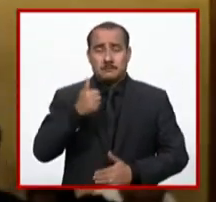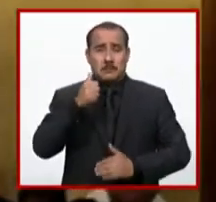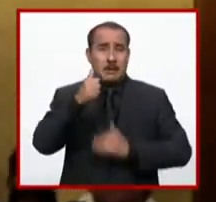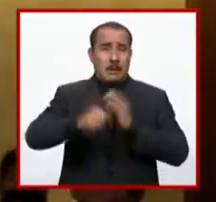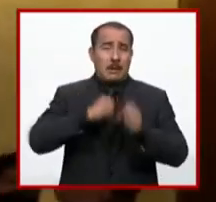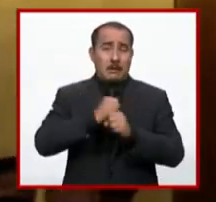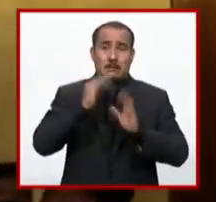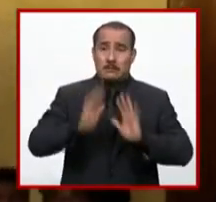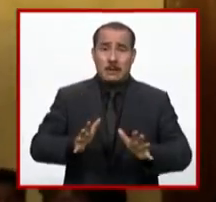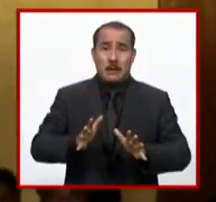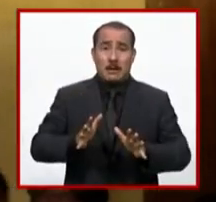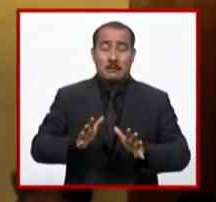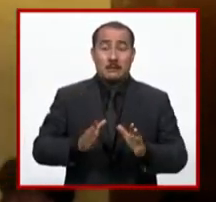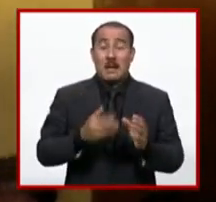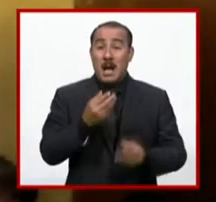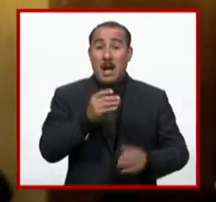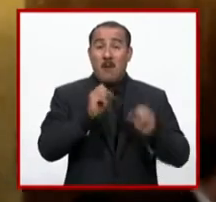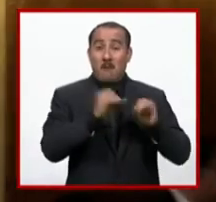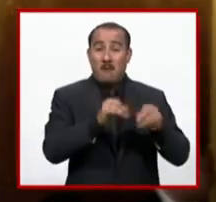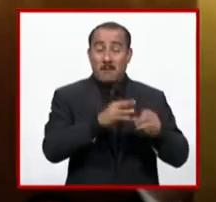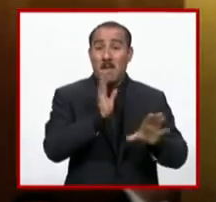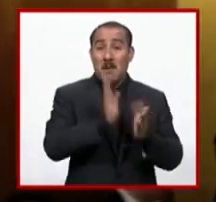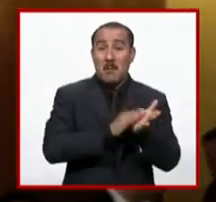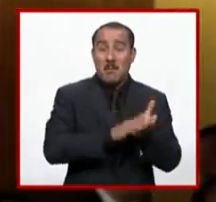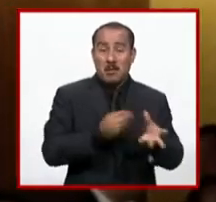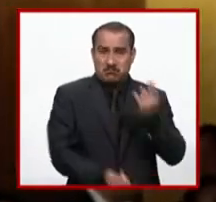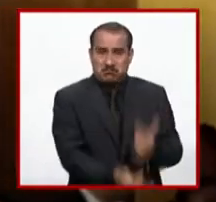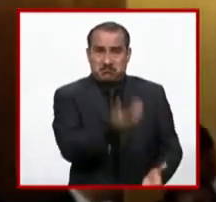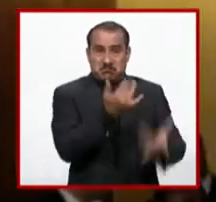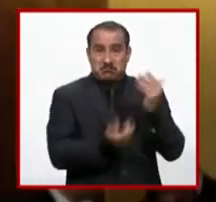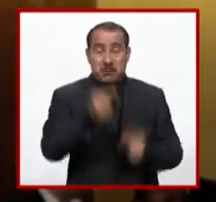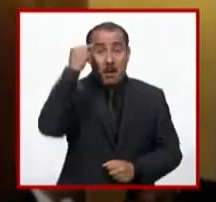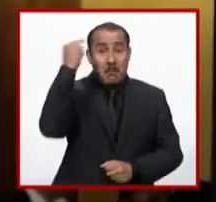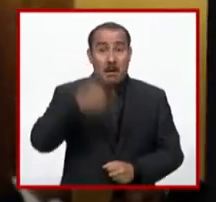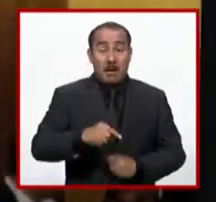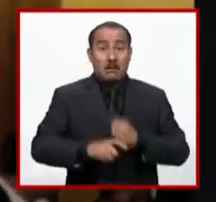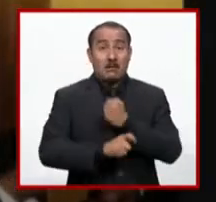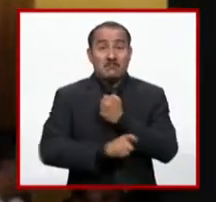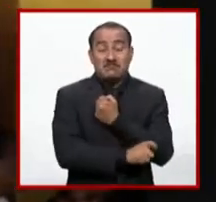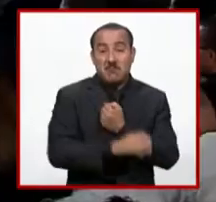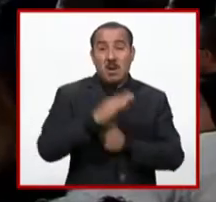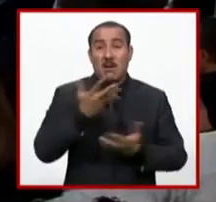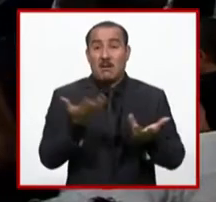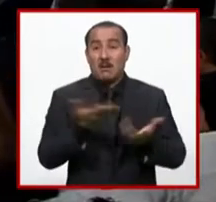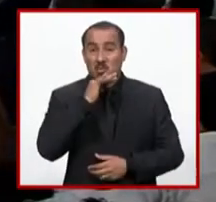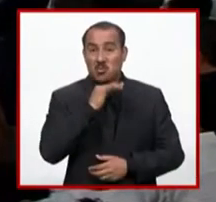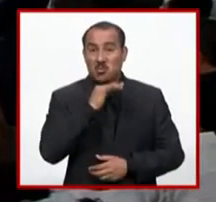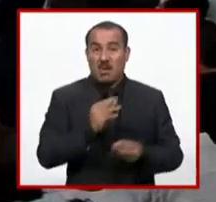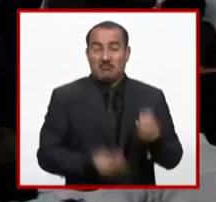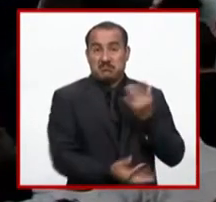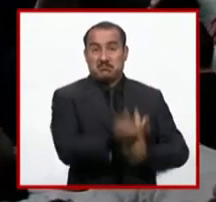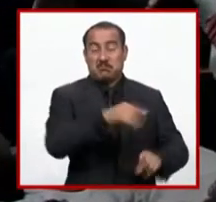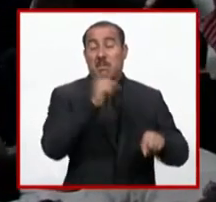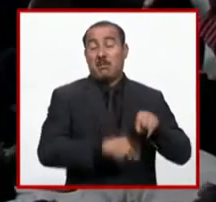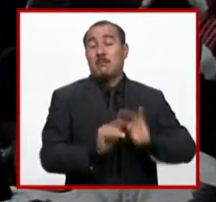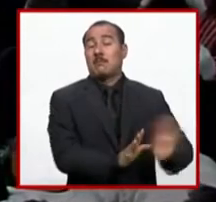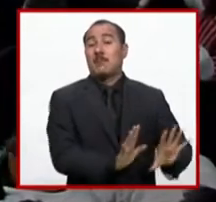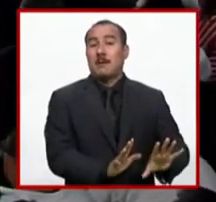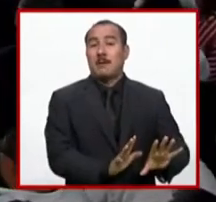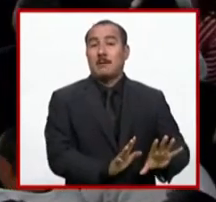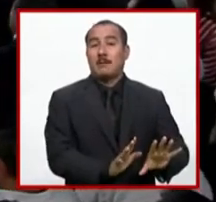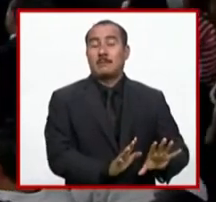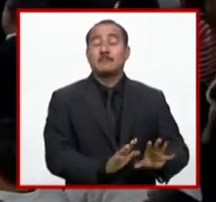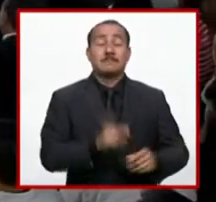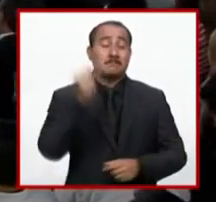que se quemaban las oficinas. ¿Y por qué se quemaban? Pues para borrar las prácticas indebidas. Y entonces, pues era bueno